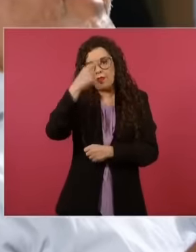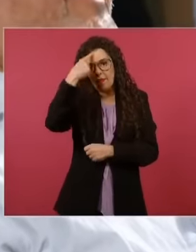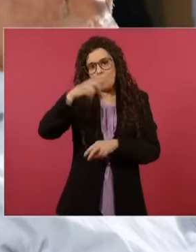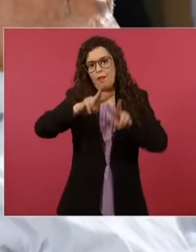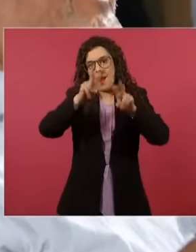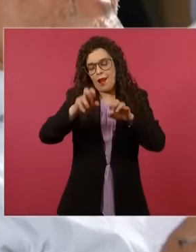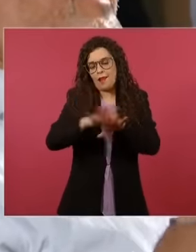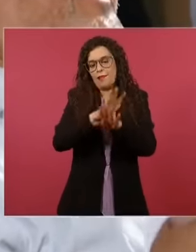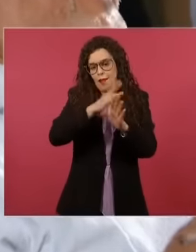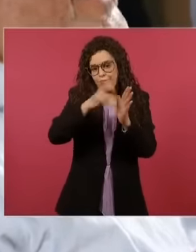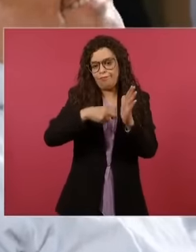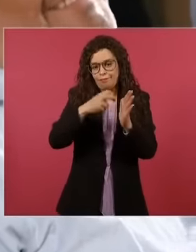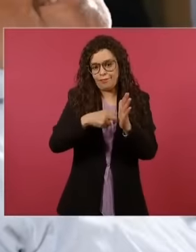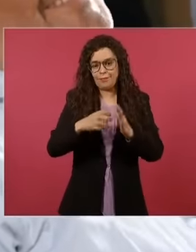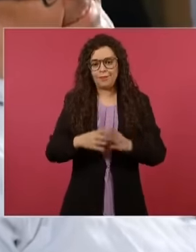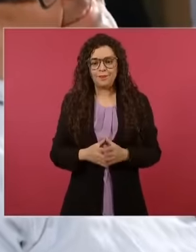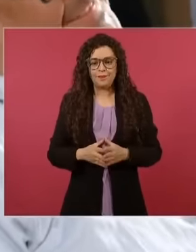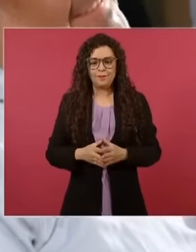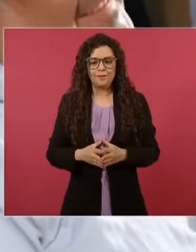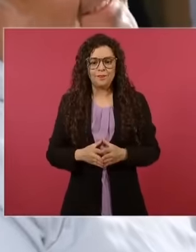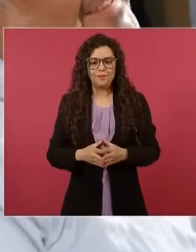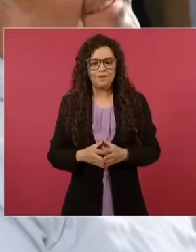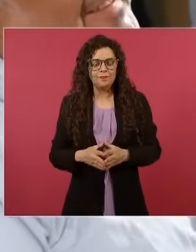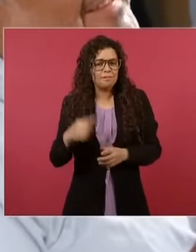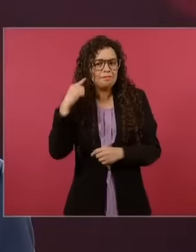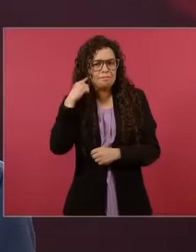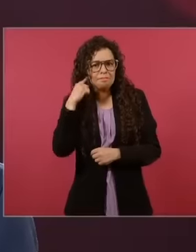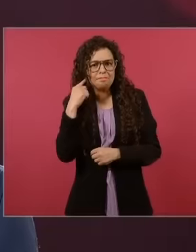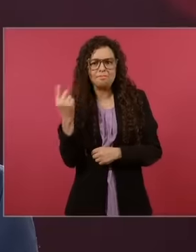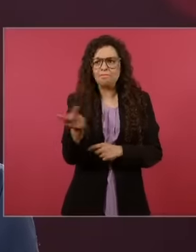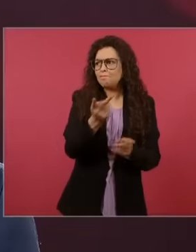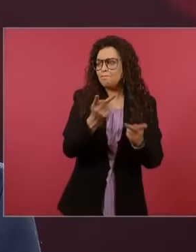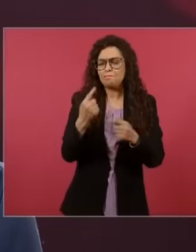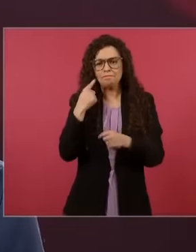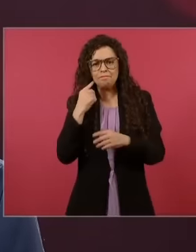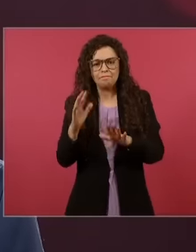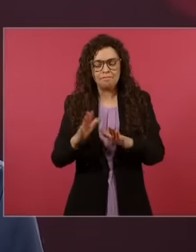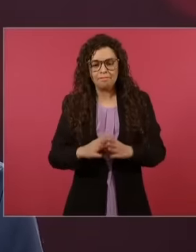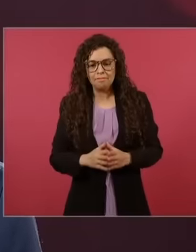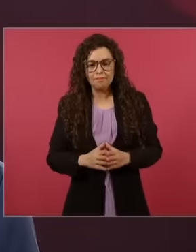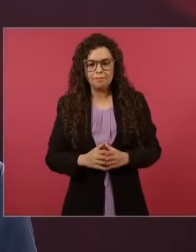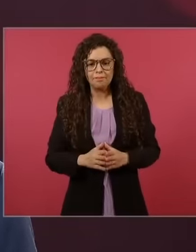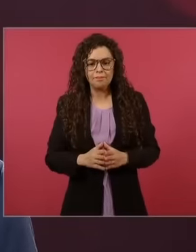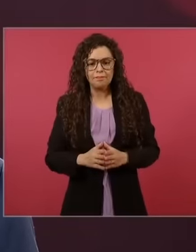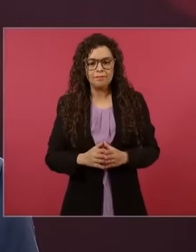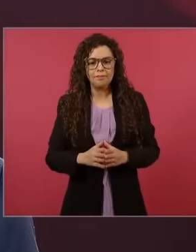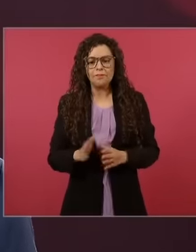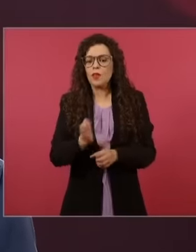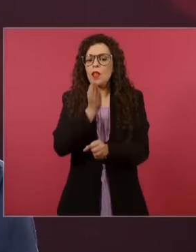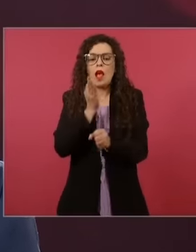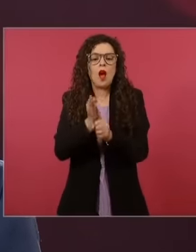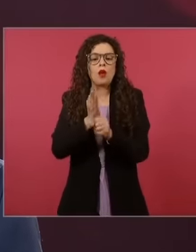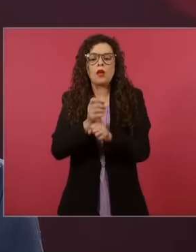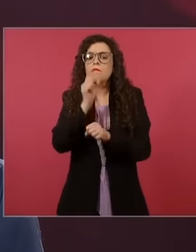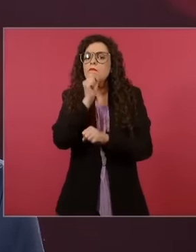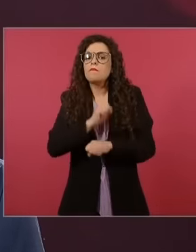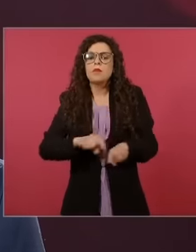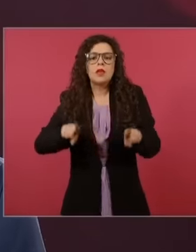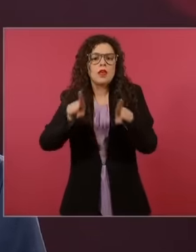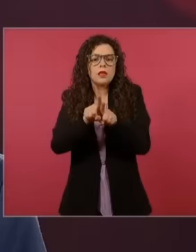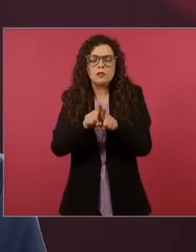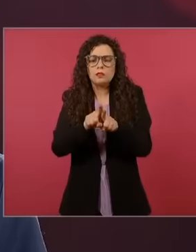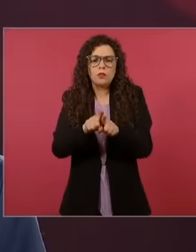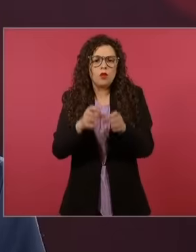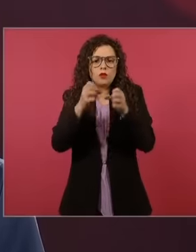vamos a, si va a tener usted también. Vamos usted, ahora va con esto seguridad? Y ya vamos a las… Por lo pronto es la misma seguridad que he tenido hasta